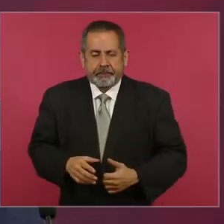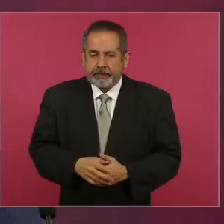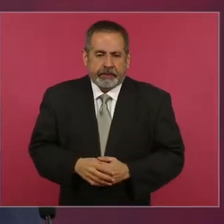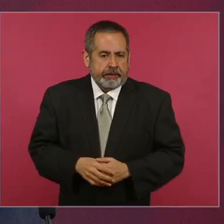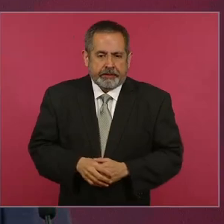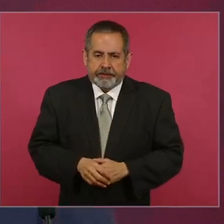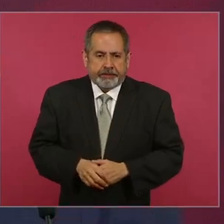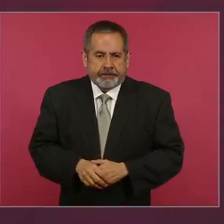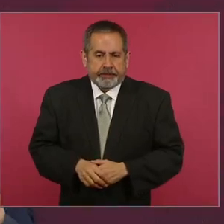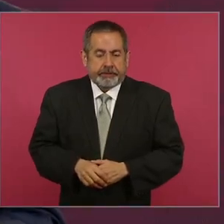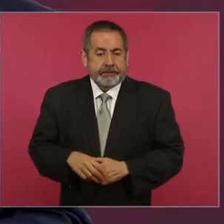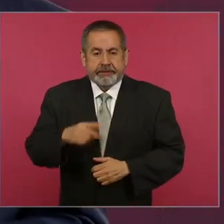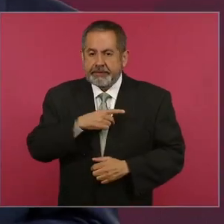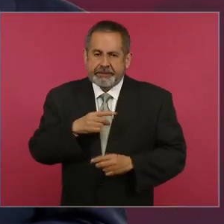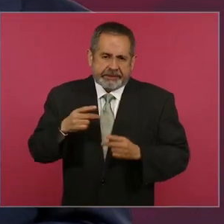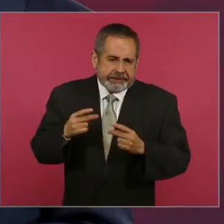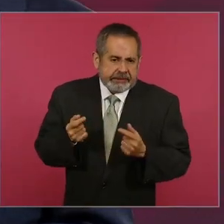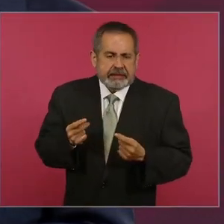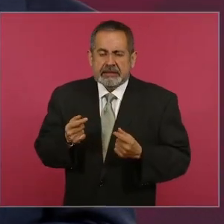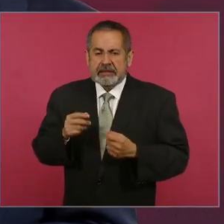se tenía que haber